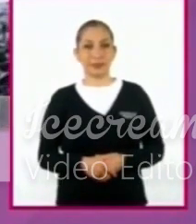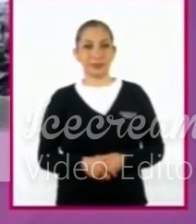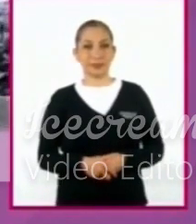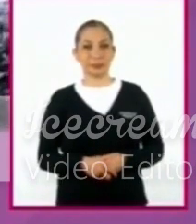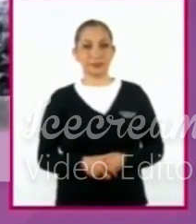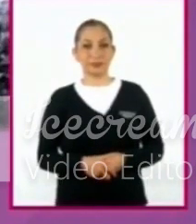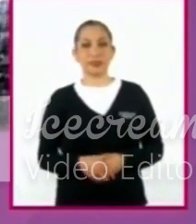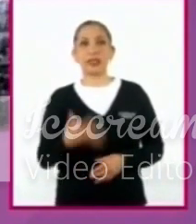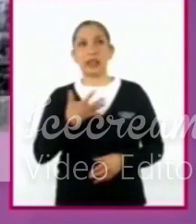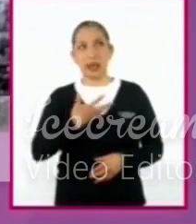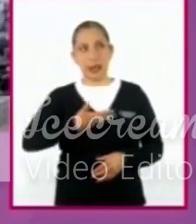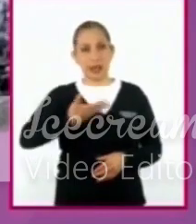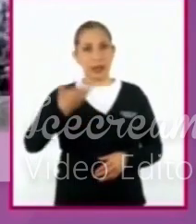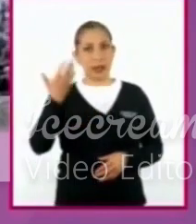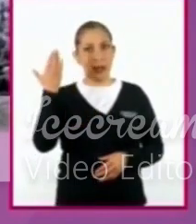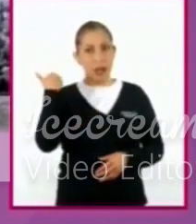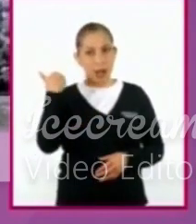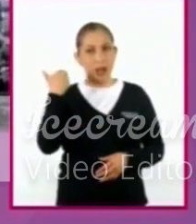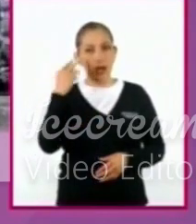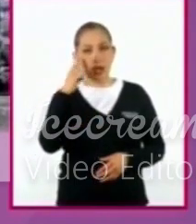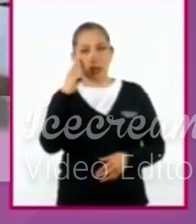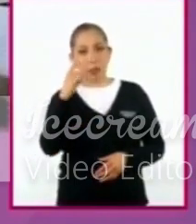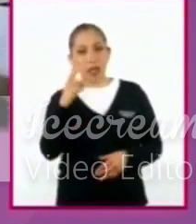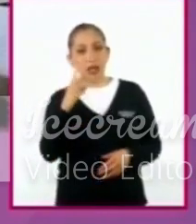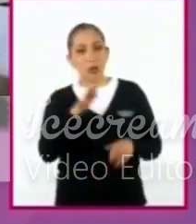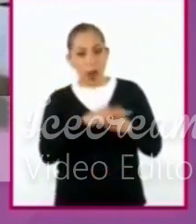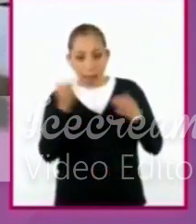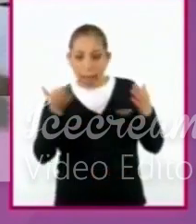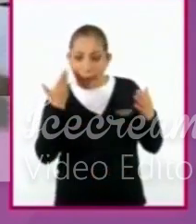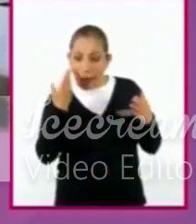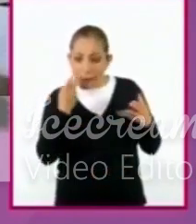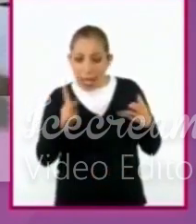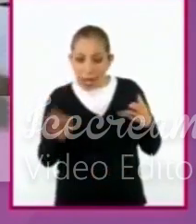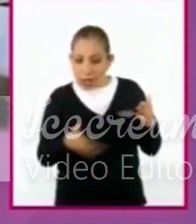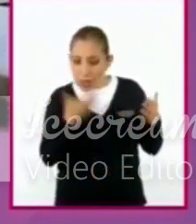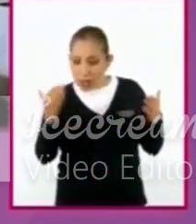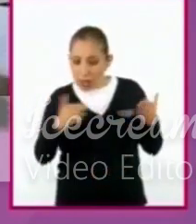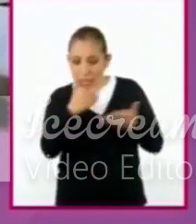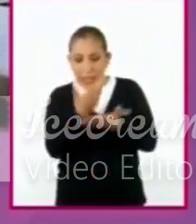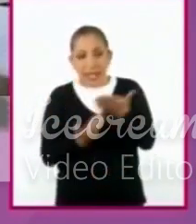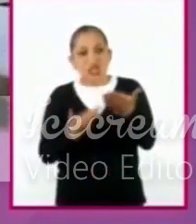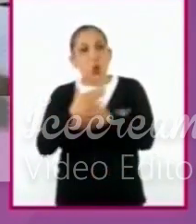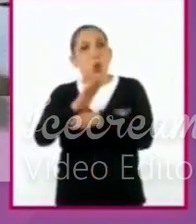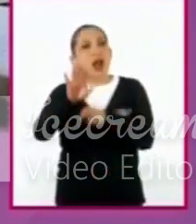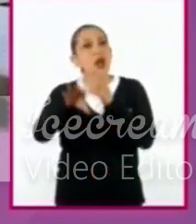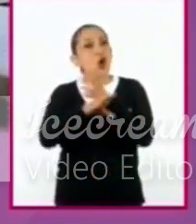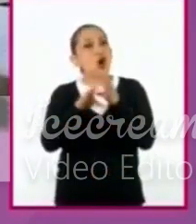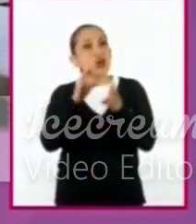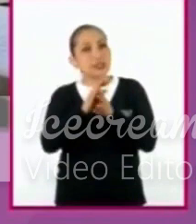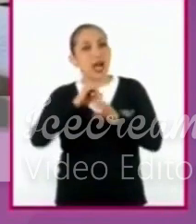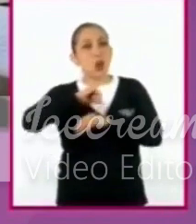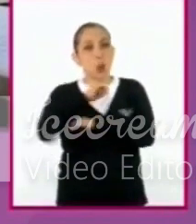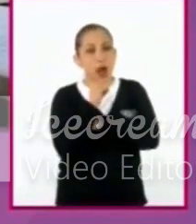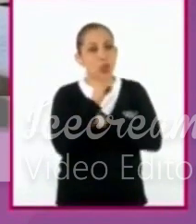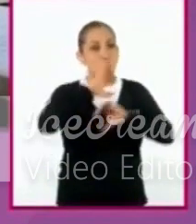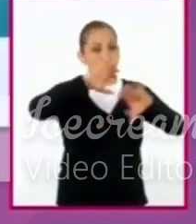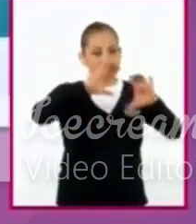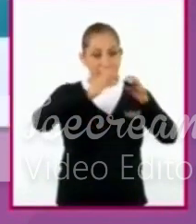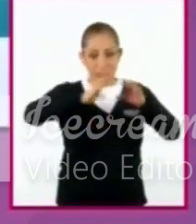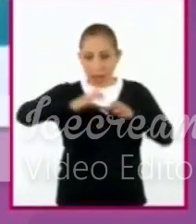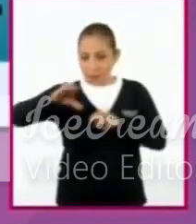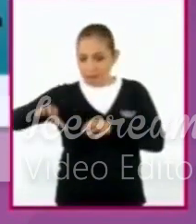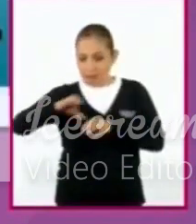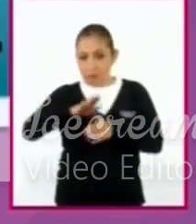Tuvimos primero que ver qué teníamos registrado, inventariado, catalogado